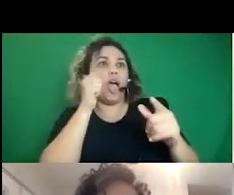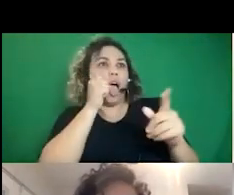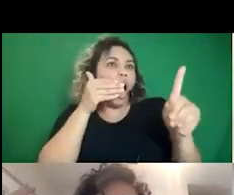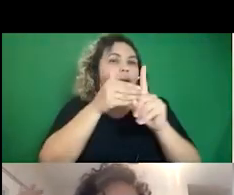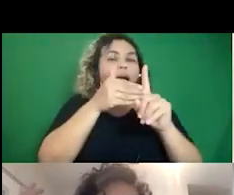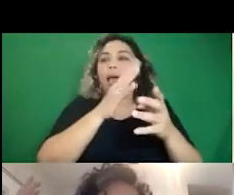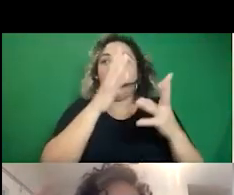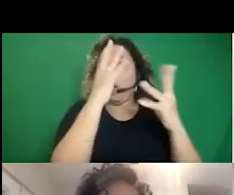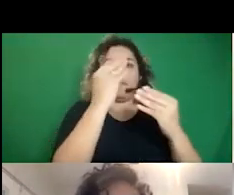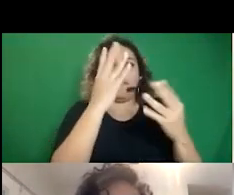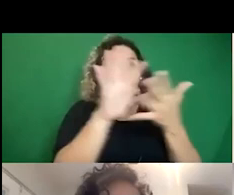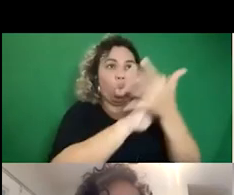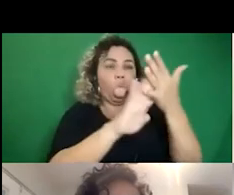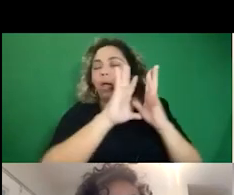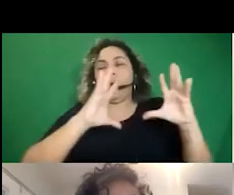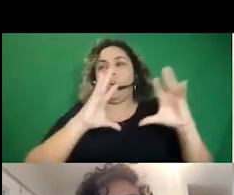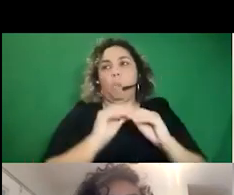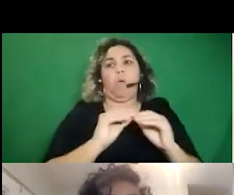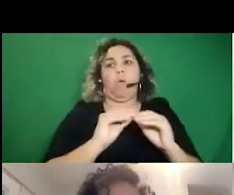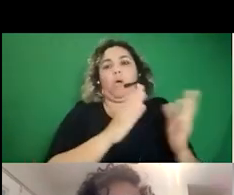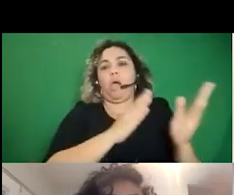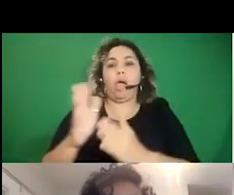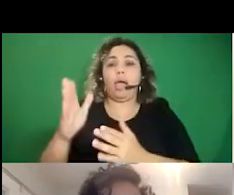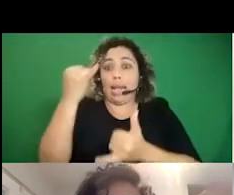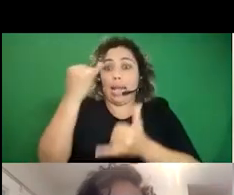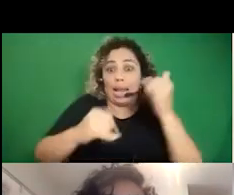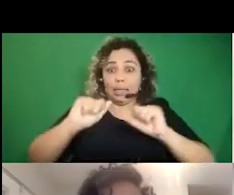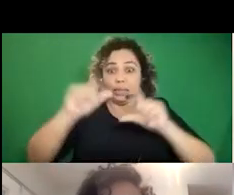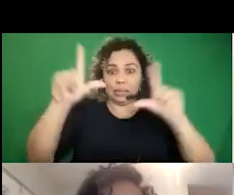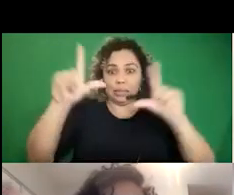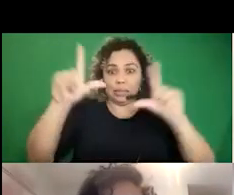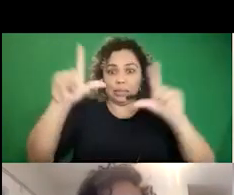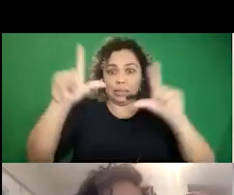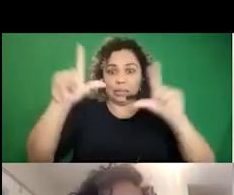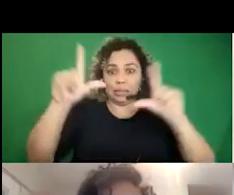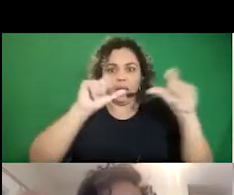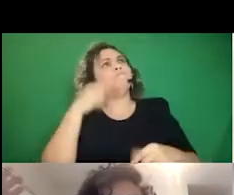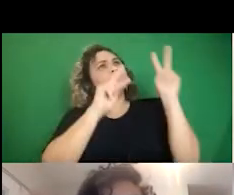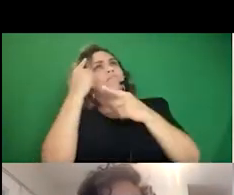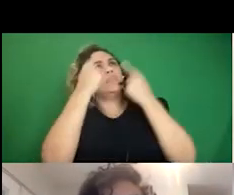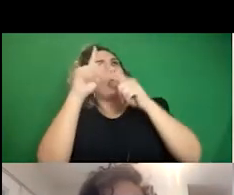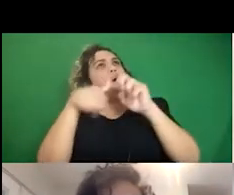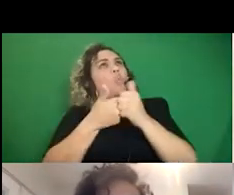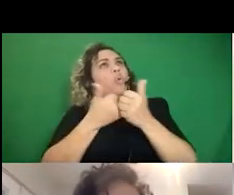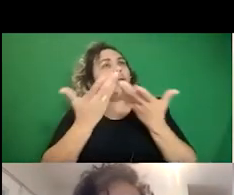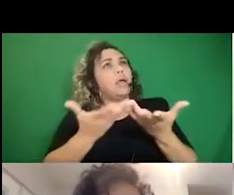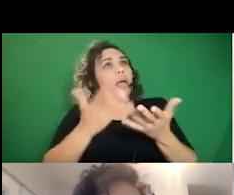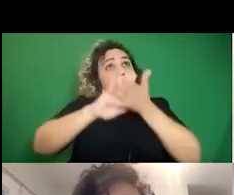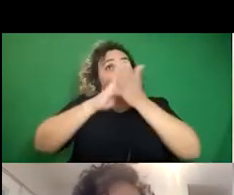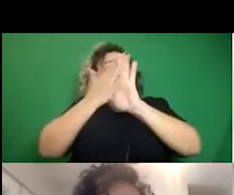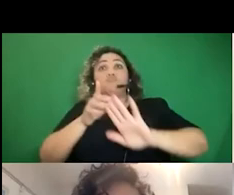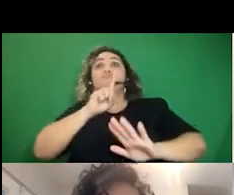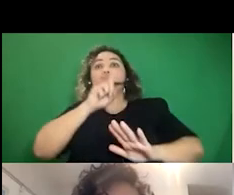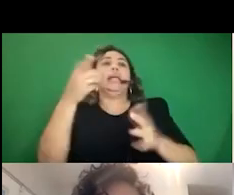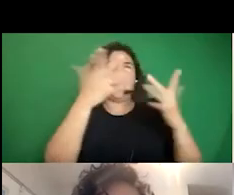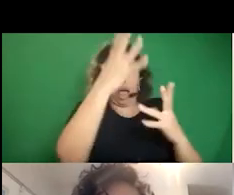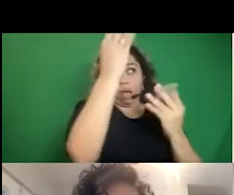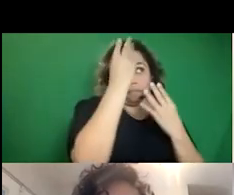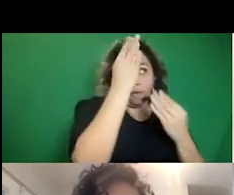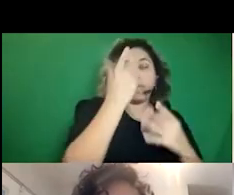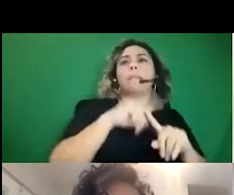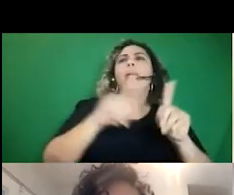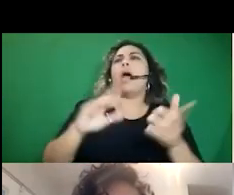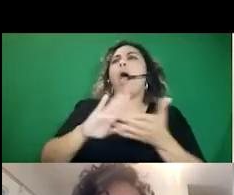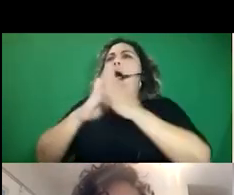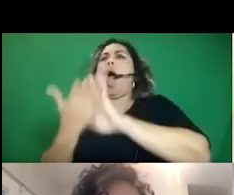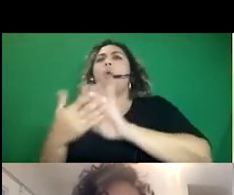crear estrategia para combatir esa desinformación racializada y esto me dejo así